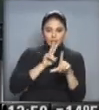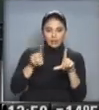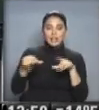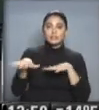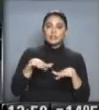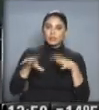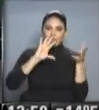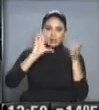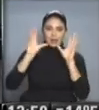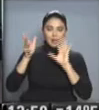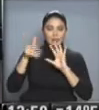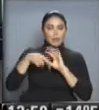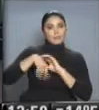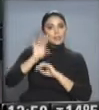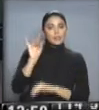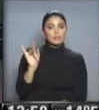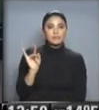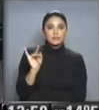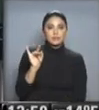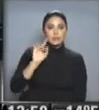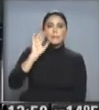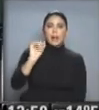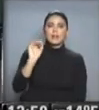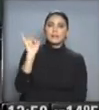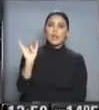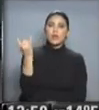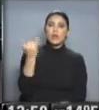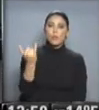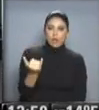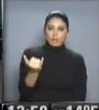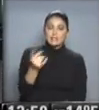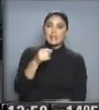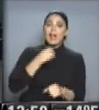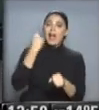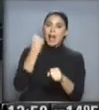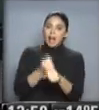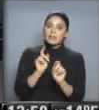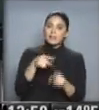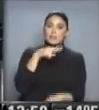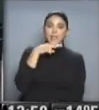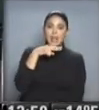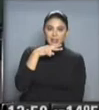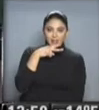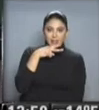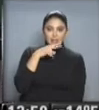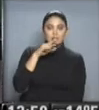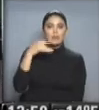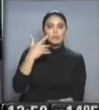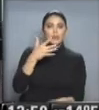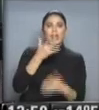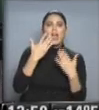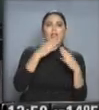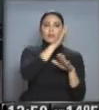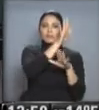situación meteorológica es más complicada. Martes, miércoles, jueves y hasta inclusive el viernes, probablemente un